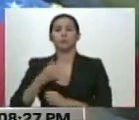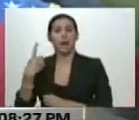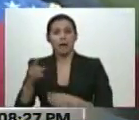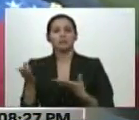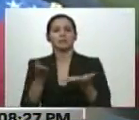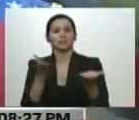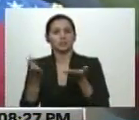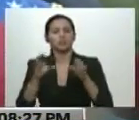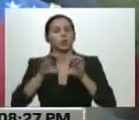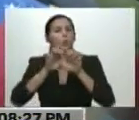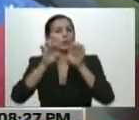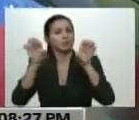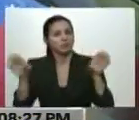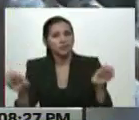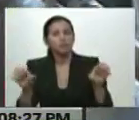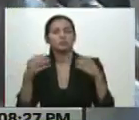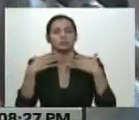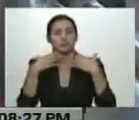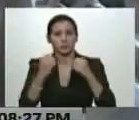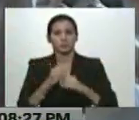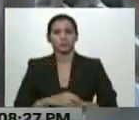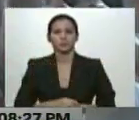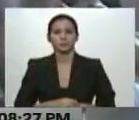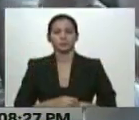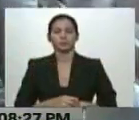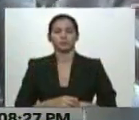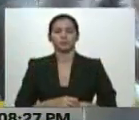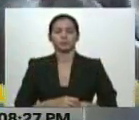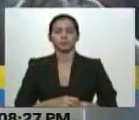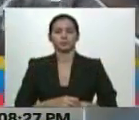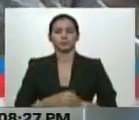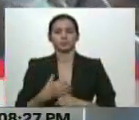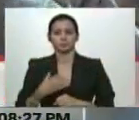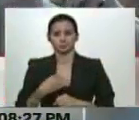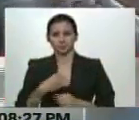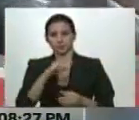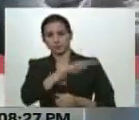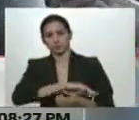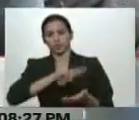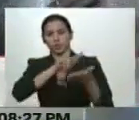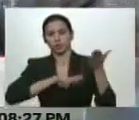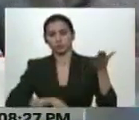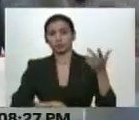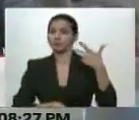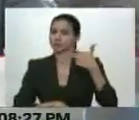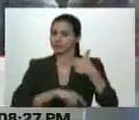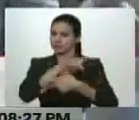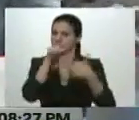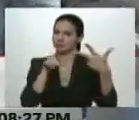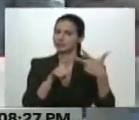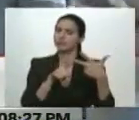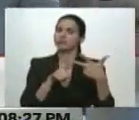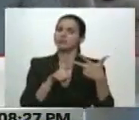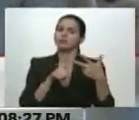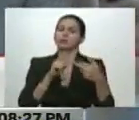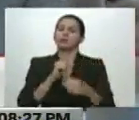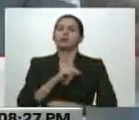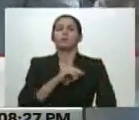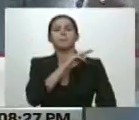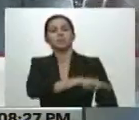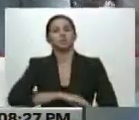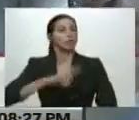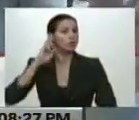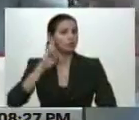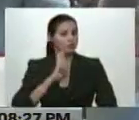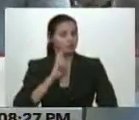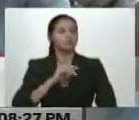servicios educativos y de salud. Aquí tenemos Robinson, tres fases de Robinson, tres fases de Riva.